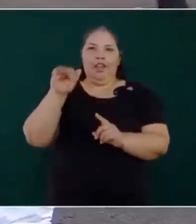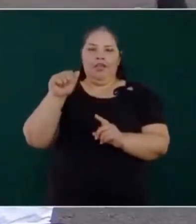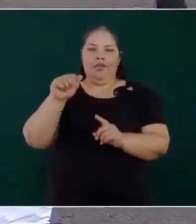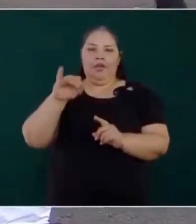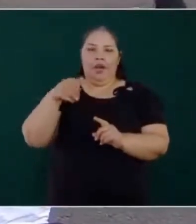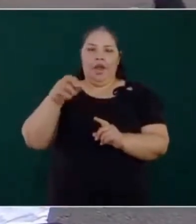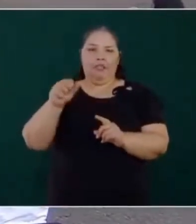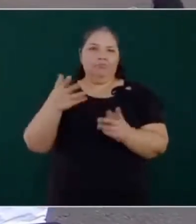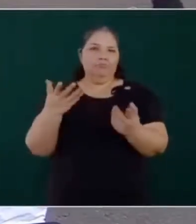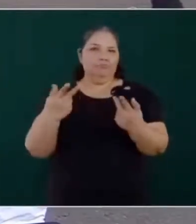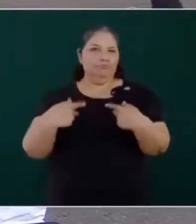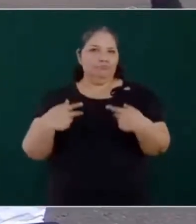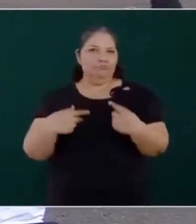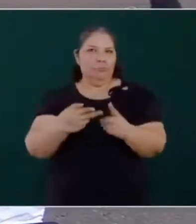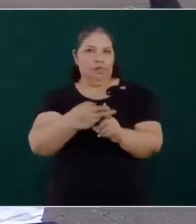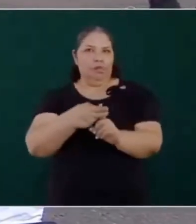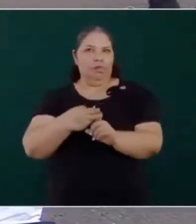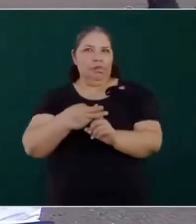Bueno,